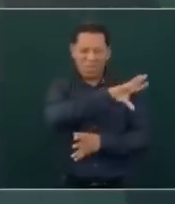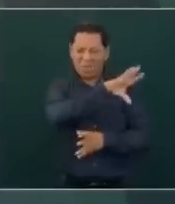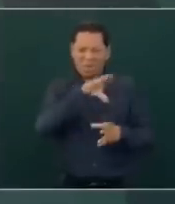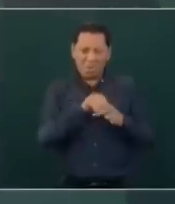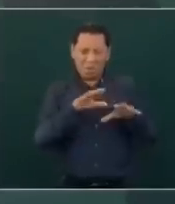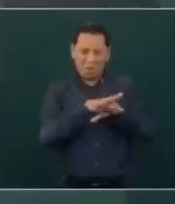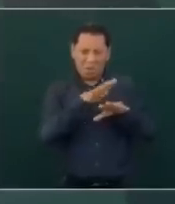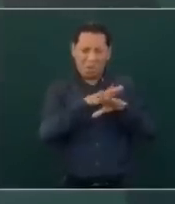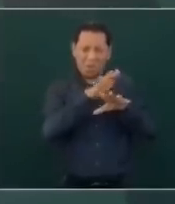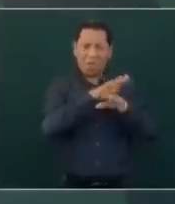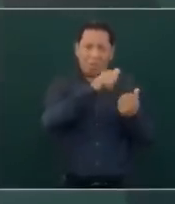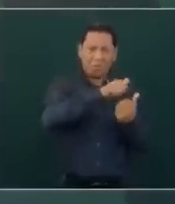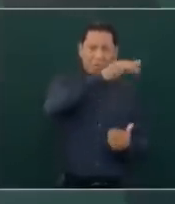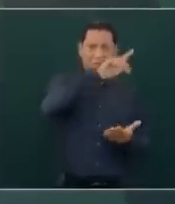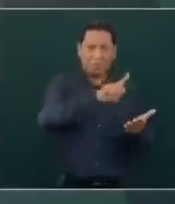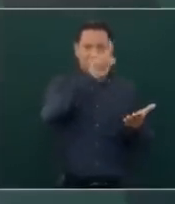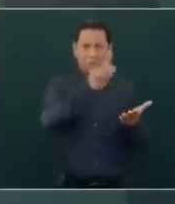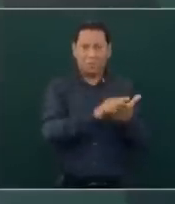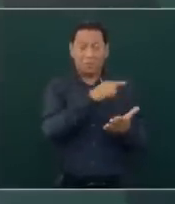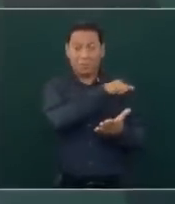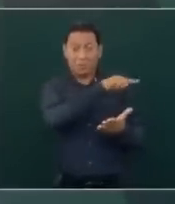que se hicieron a la Constitución